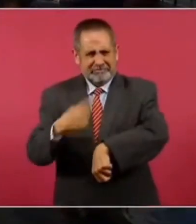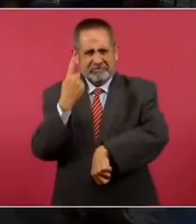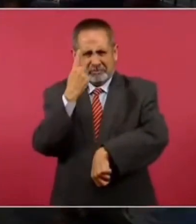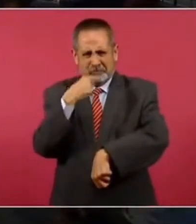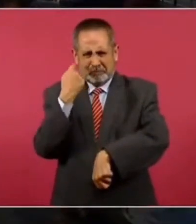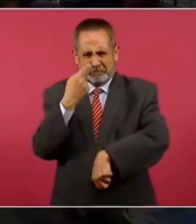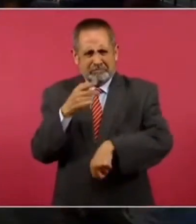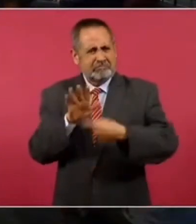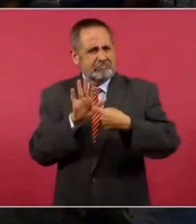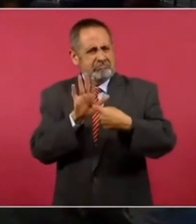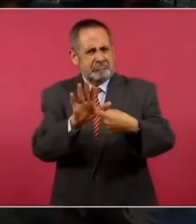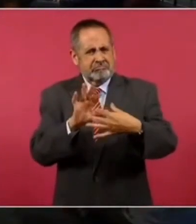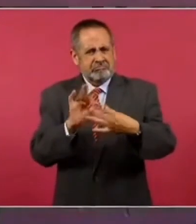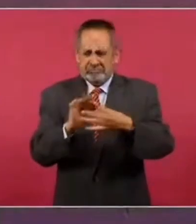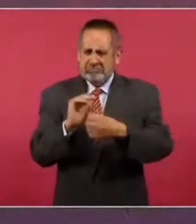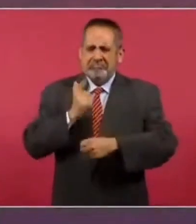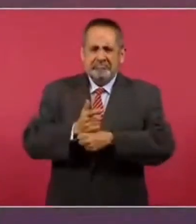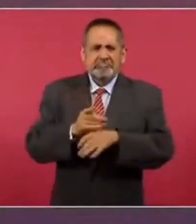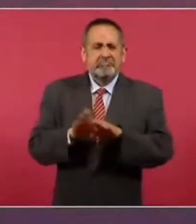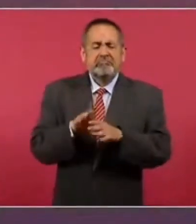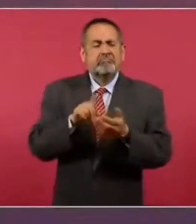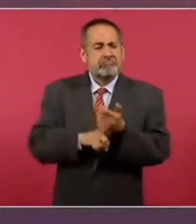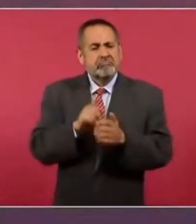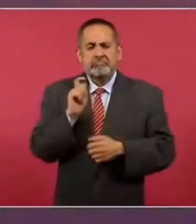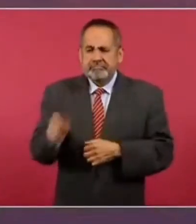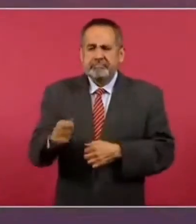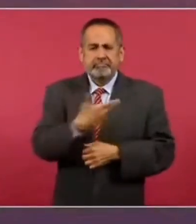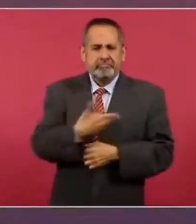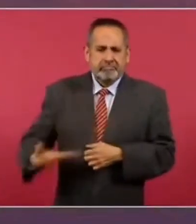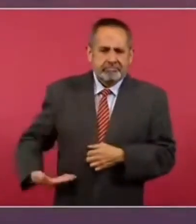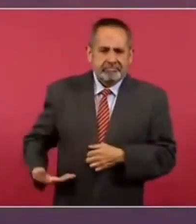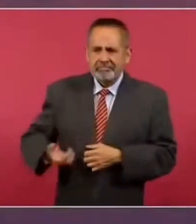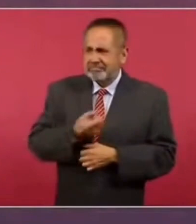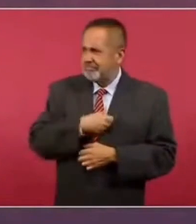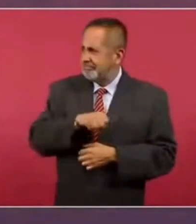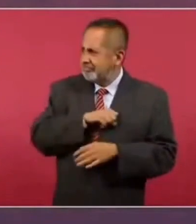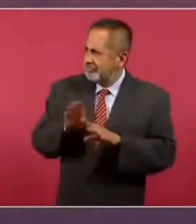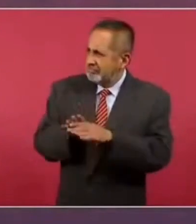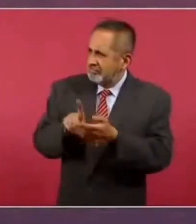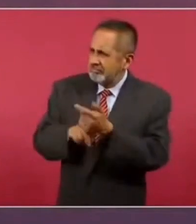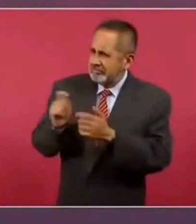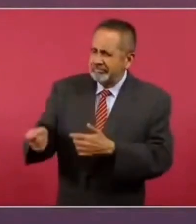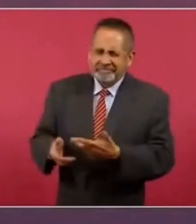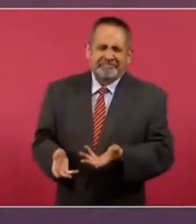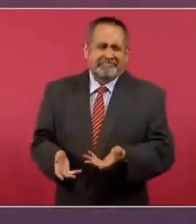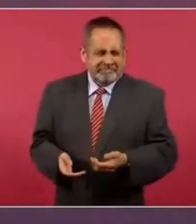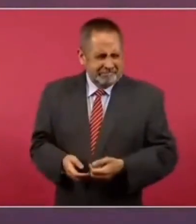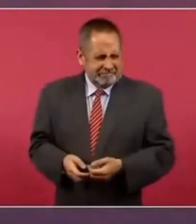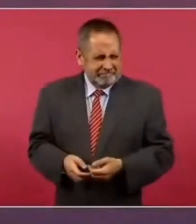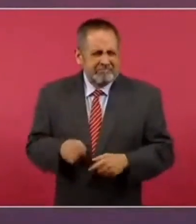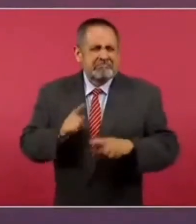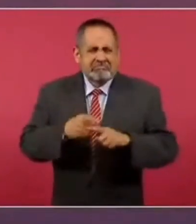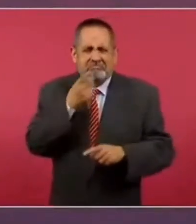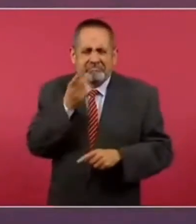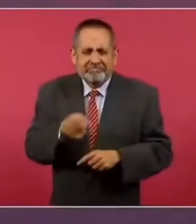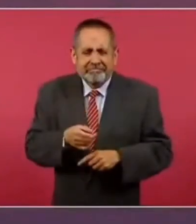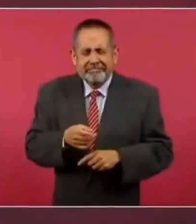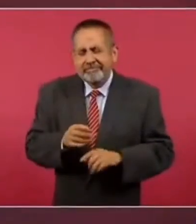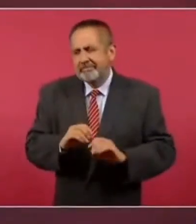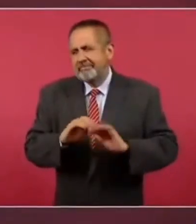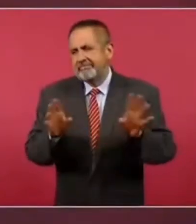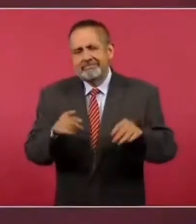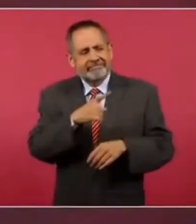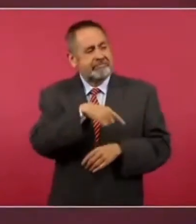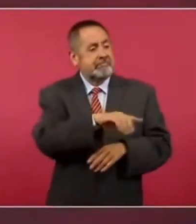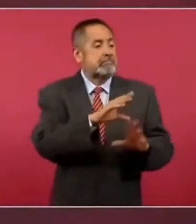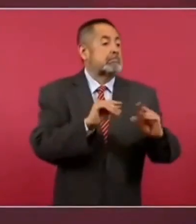el diagnóstico sobre el estado de salud del presidente. Desde luego que hay voces que